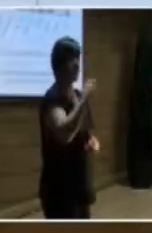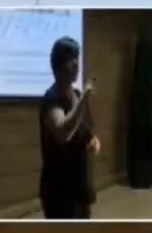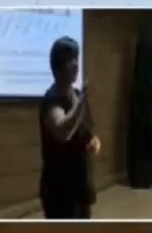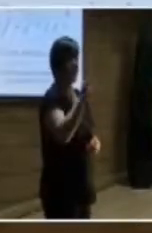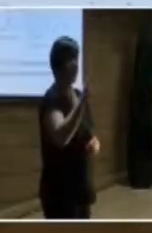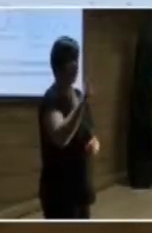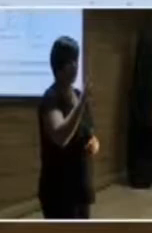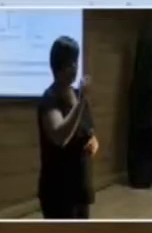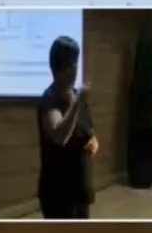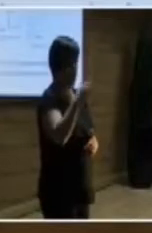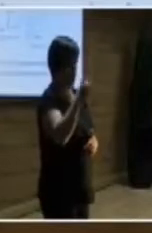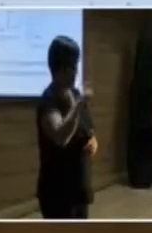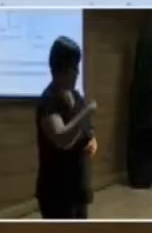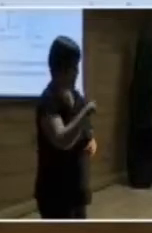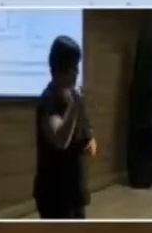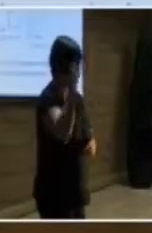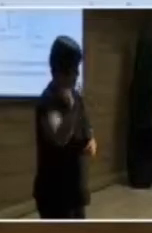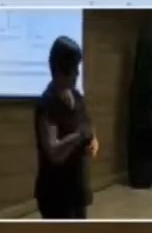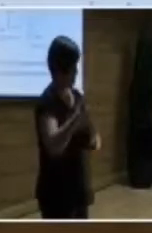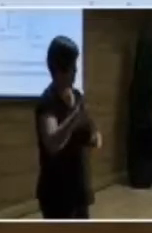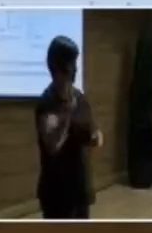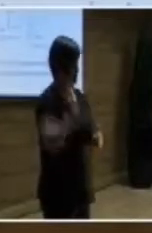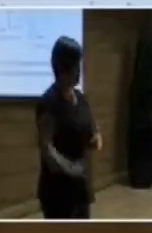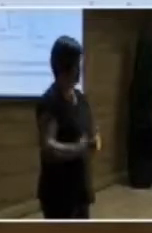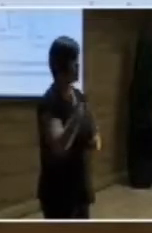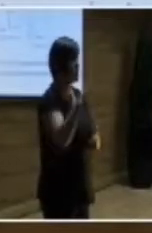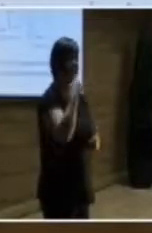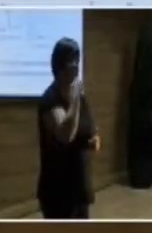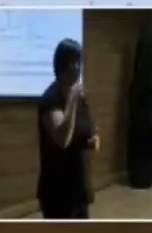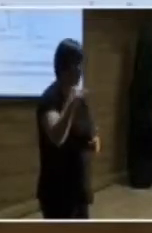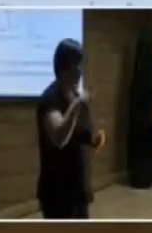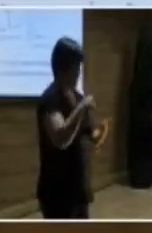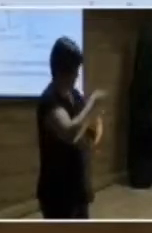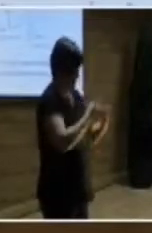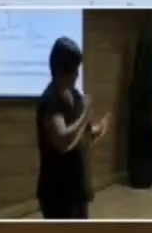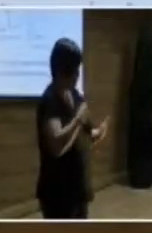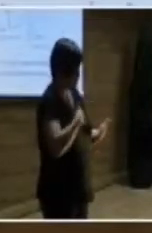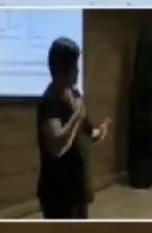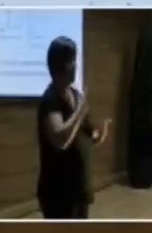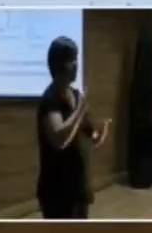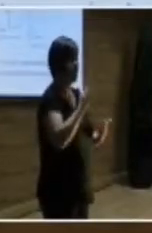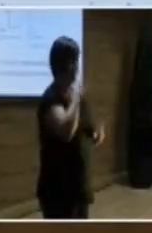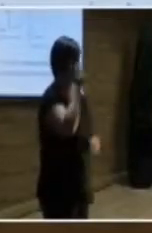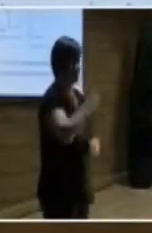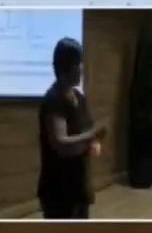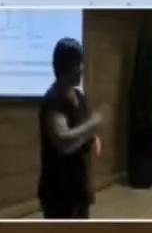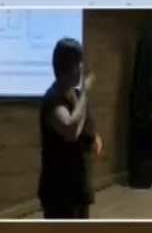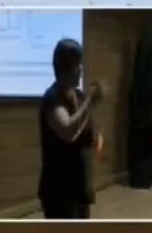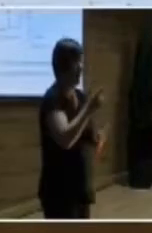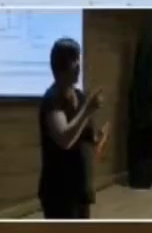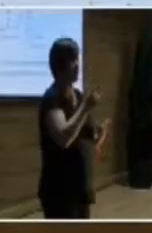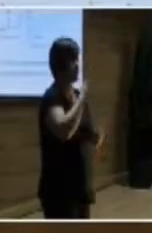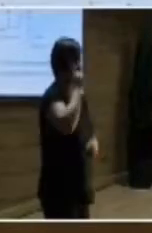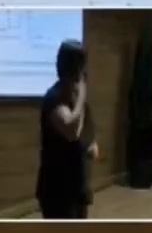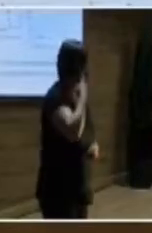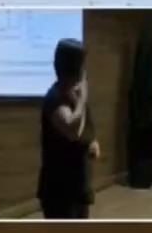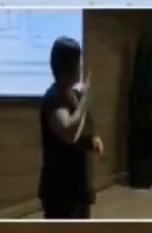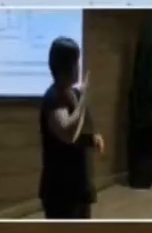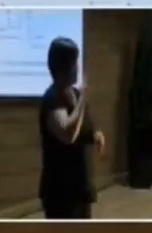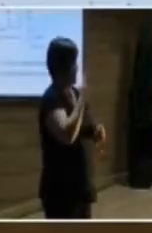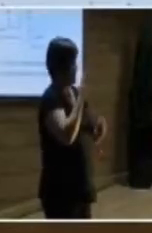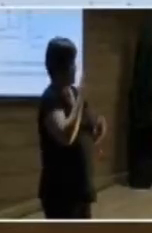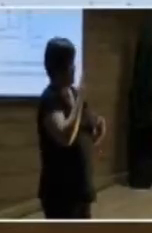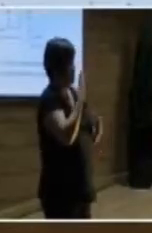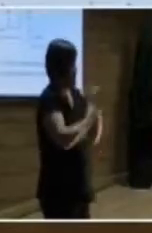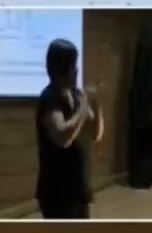bien que el Minimental no sirve para detectar deterioro cognitivo ligero o demencia en fase leve. Hay